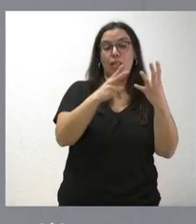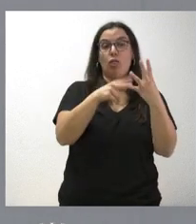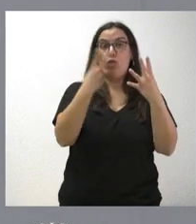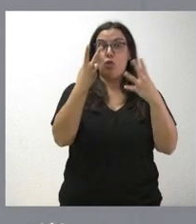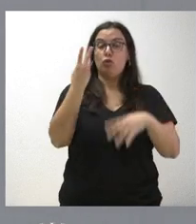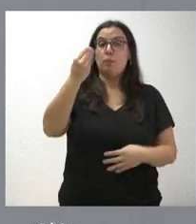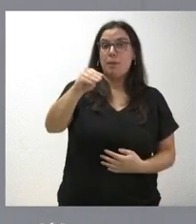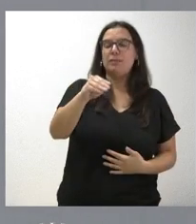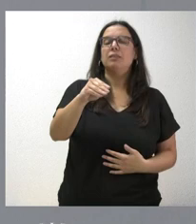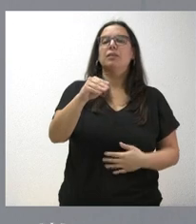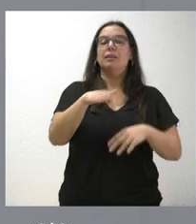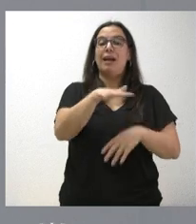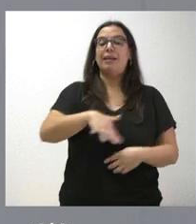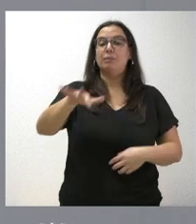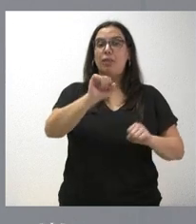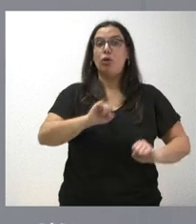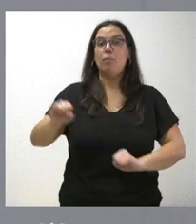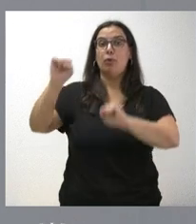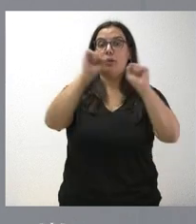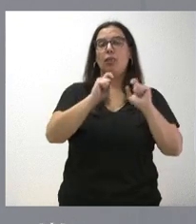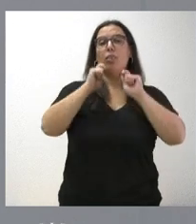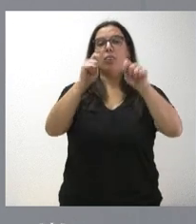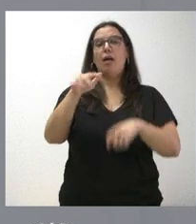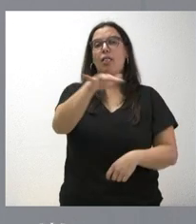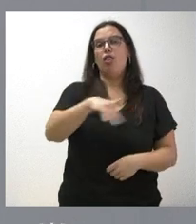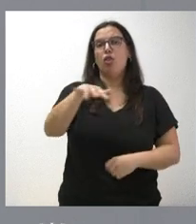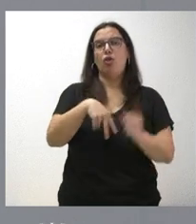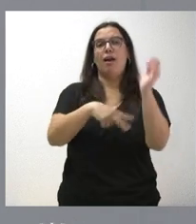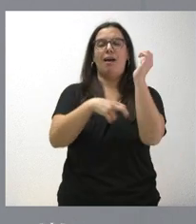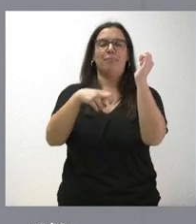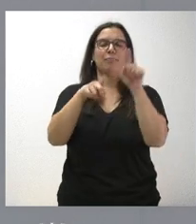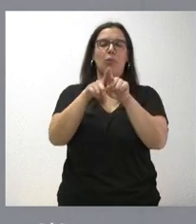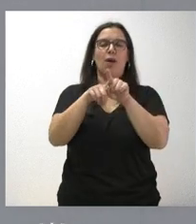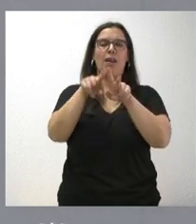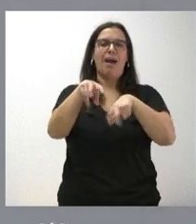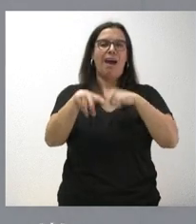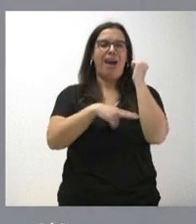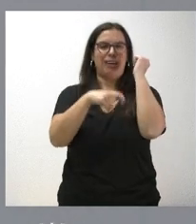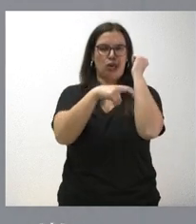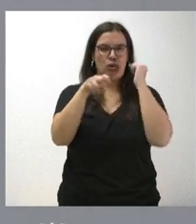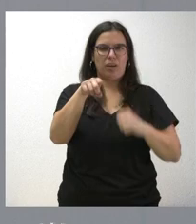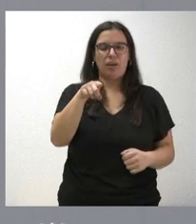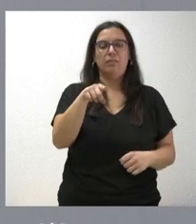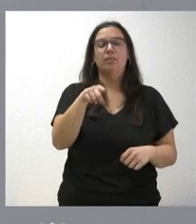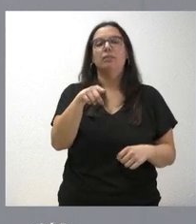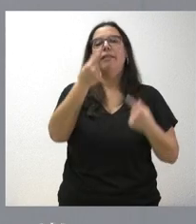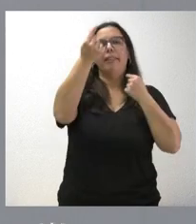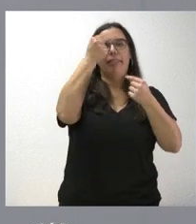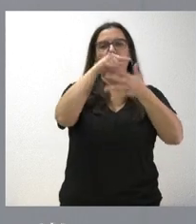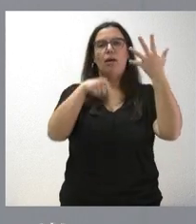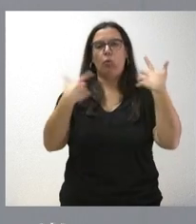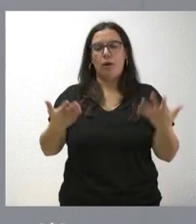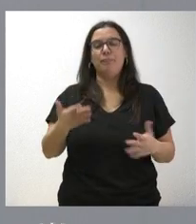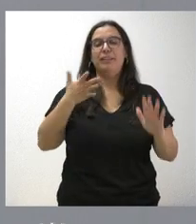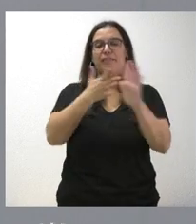espacios ya protegidos como zonas arqueológicas en dos bienes de interés cultural y ya en concreto detallando cada uno de ellos estamos